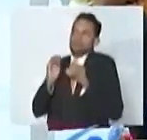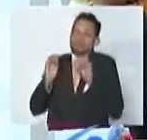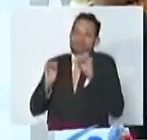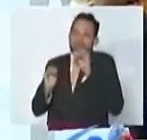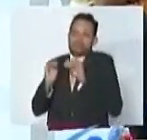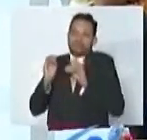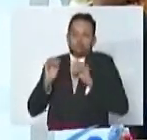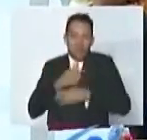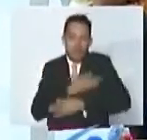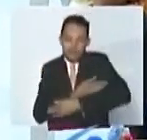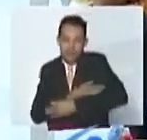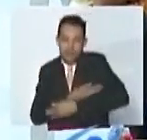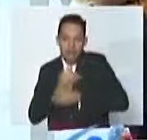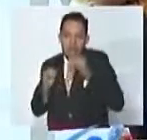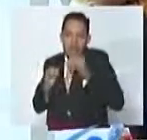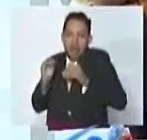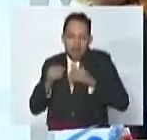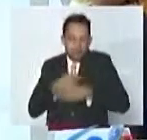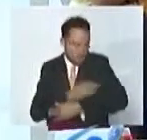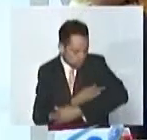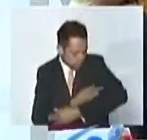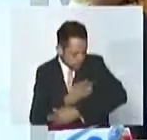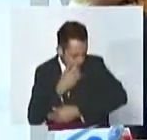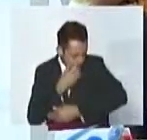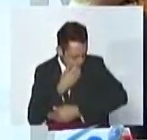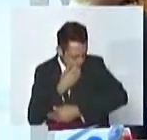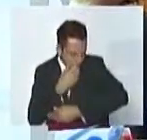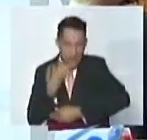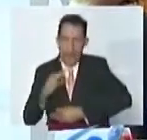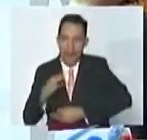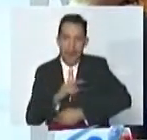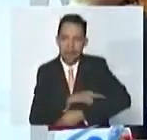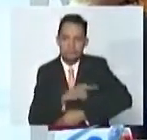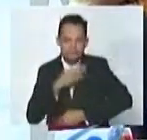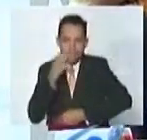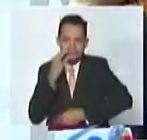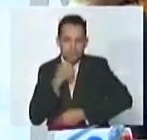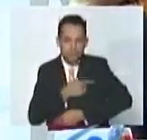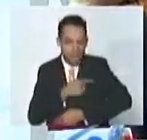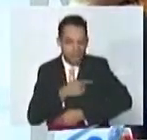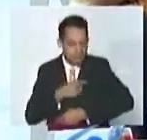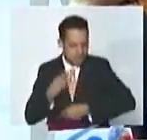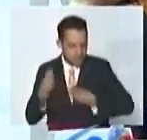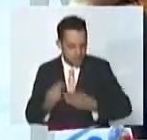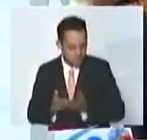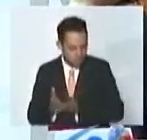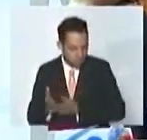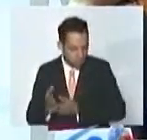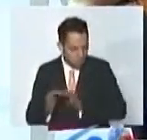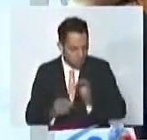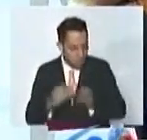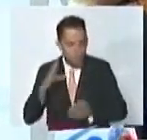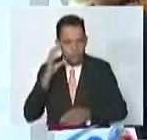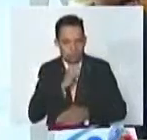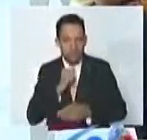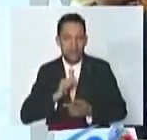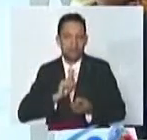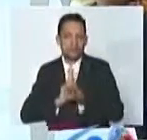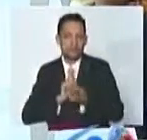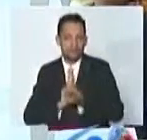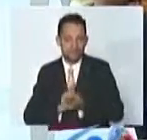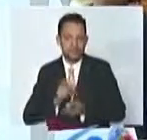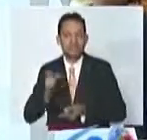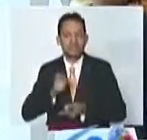retroalimenta. Y el lenguaje es una retroalimentación. Para que él continúe con su desarrollo del lenguaje como tal, él